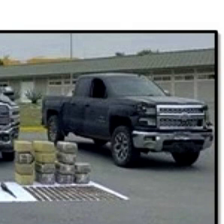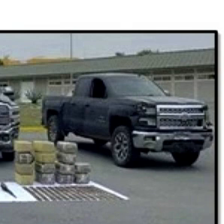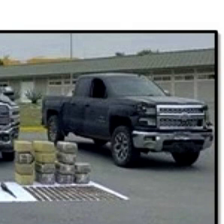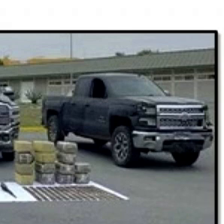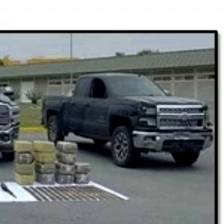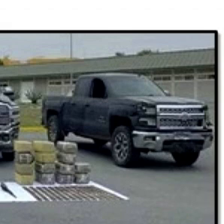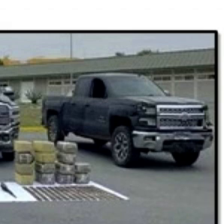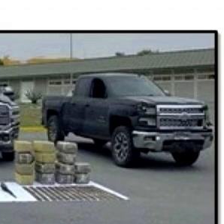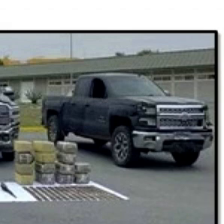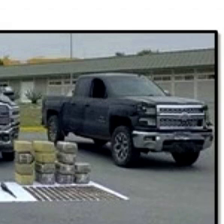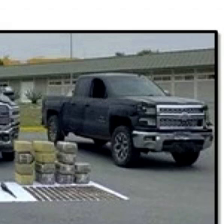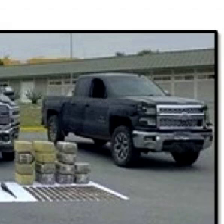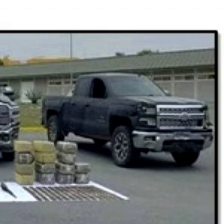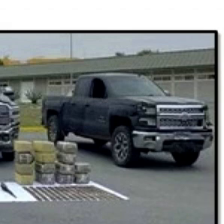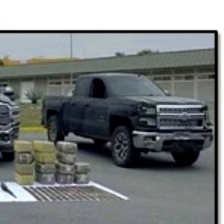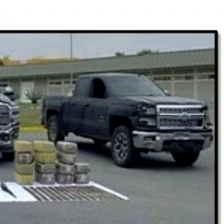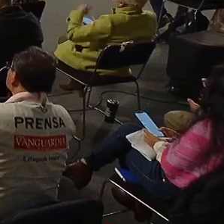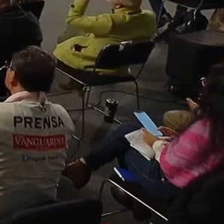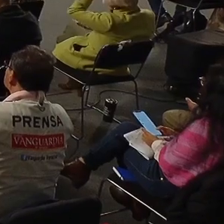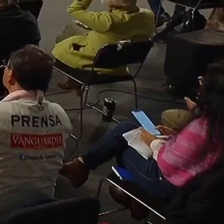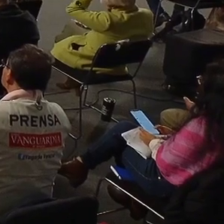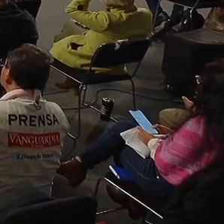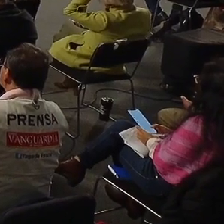las y él ha estado